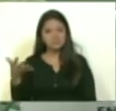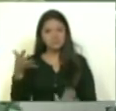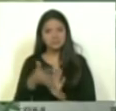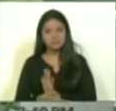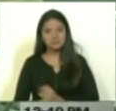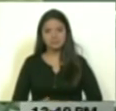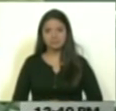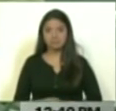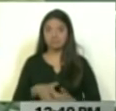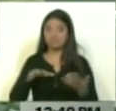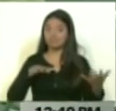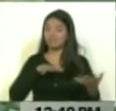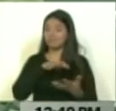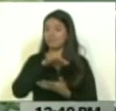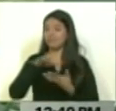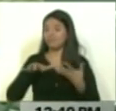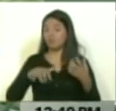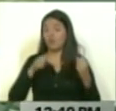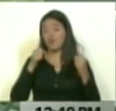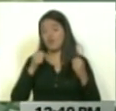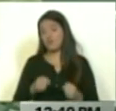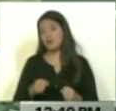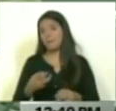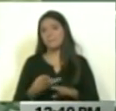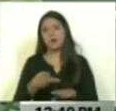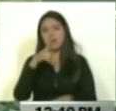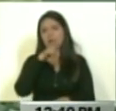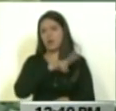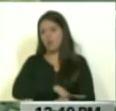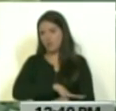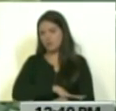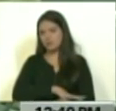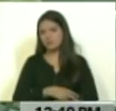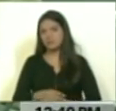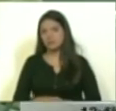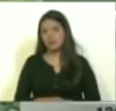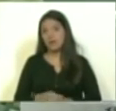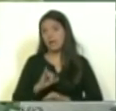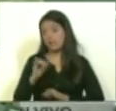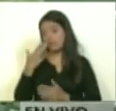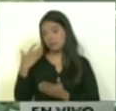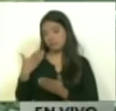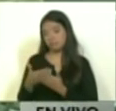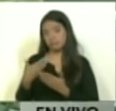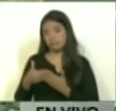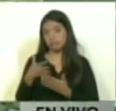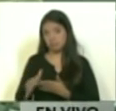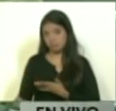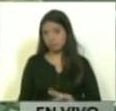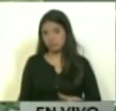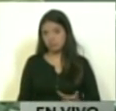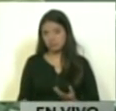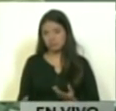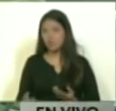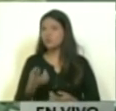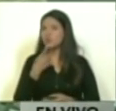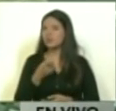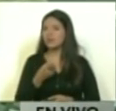una crisis dura, más dura que la que hemos conocido. Es lo que yo he llamado el coletazo de